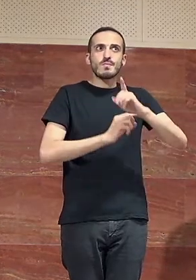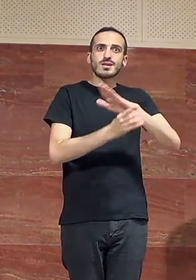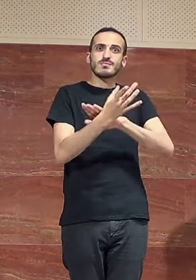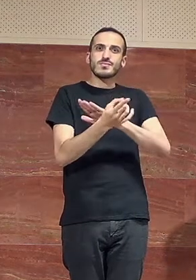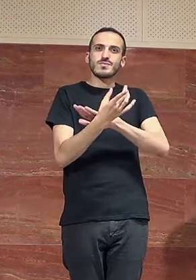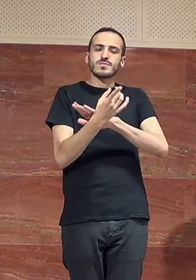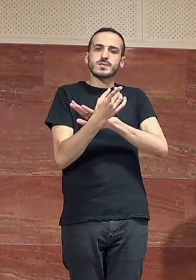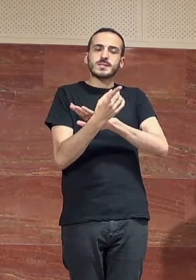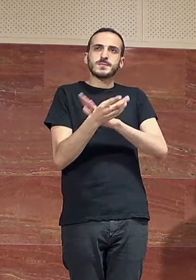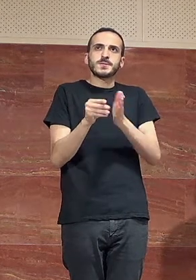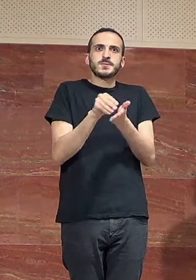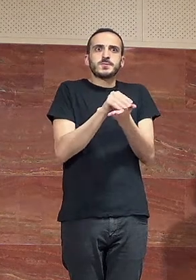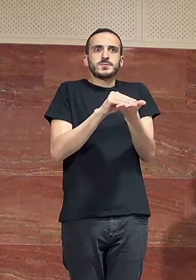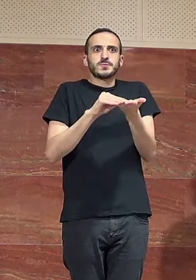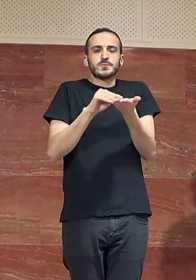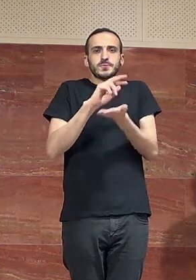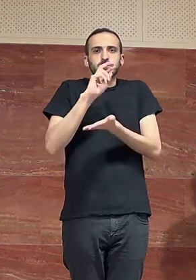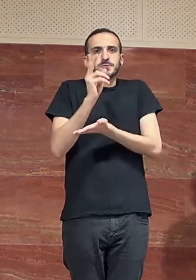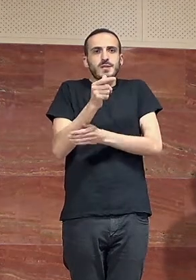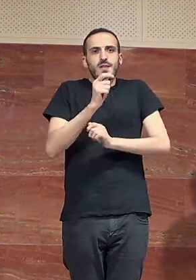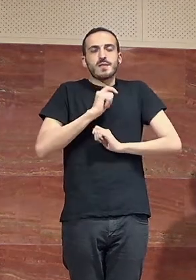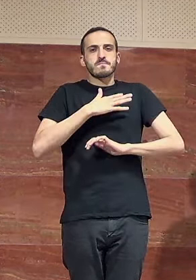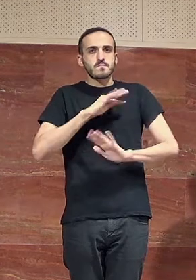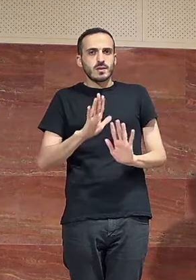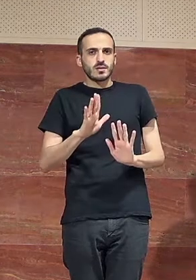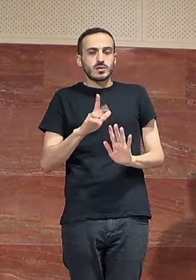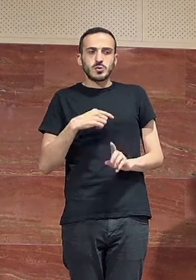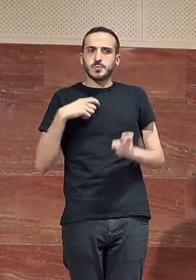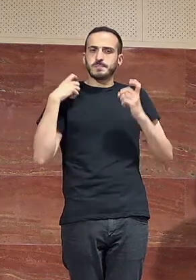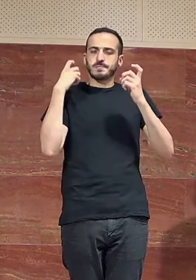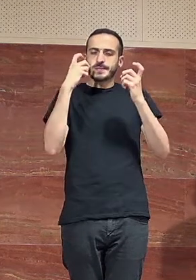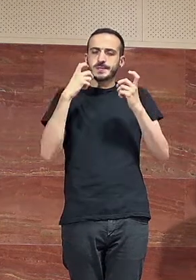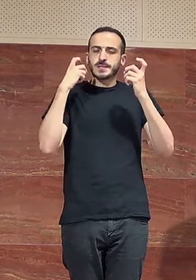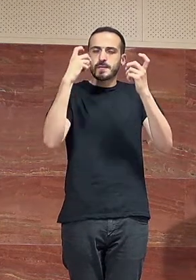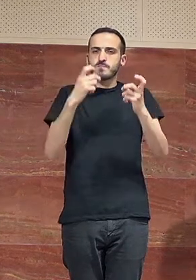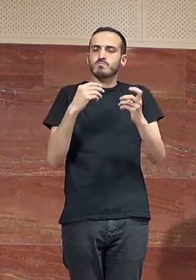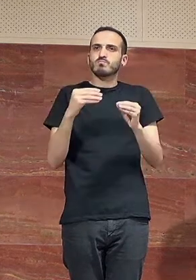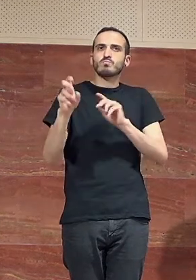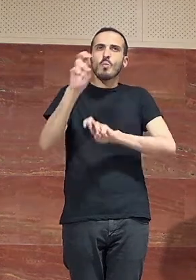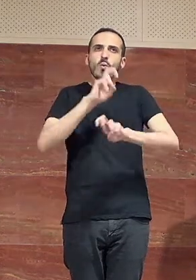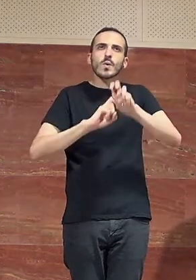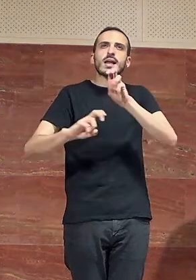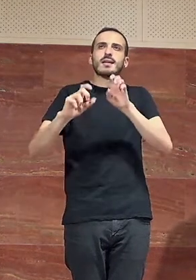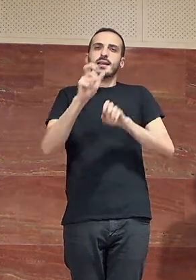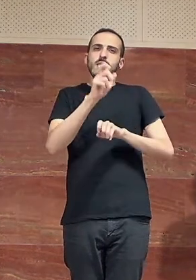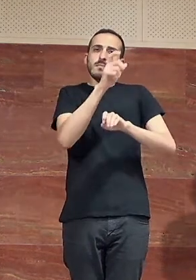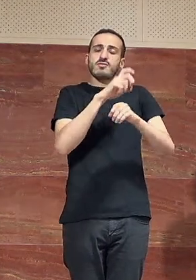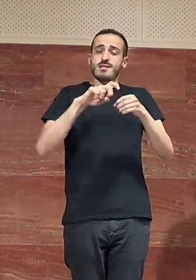aquejan. El abanico de problemas que tenemos tiene mucho que ver con la falta de participación y